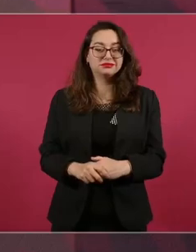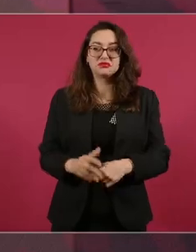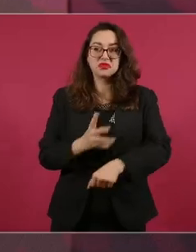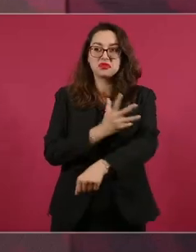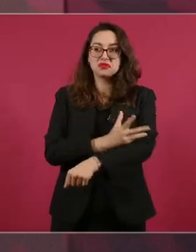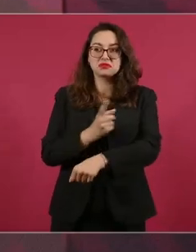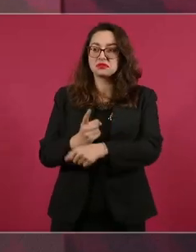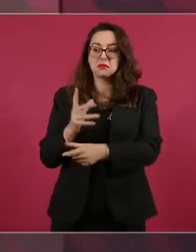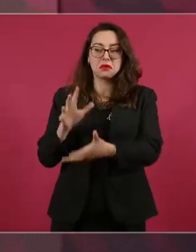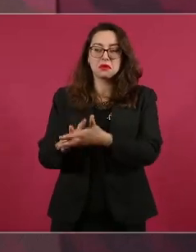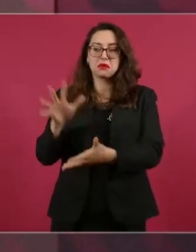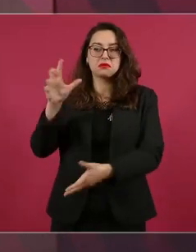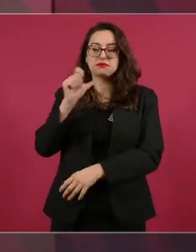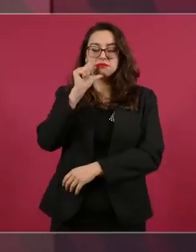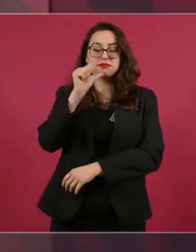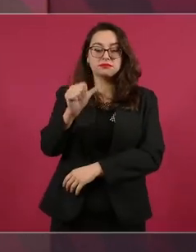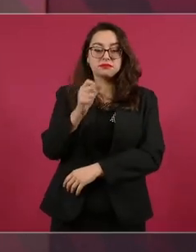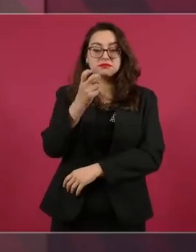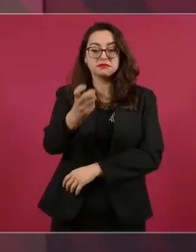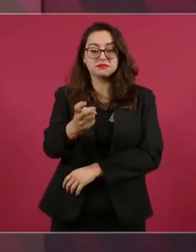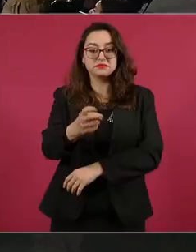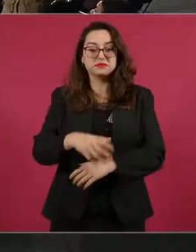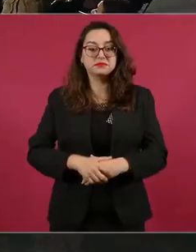Eso es lo que puedo comentarte.